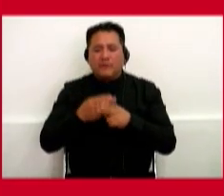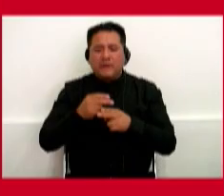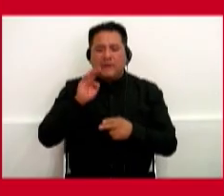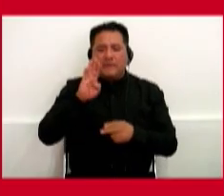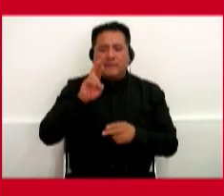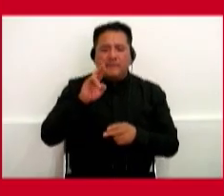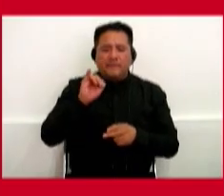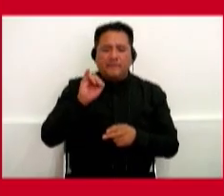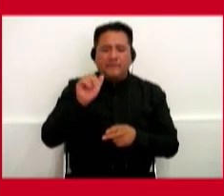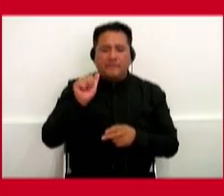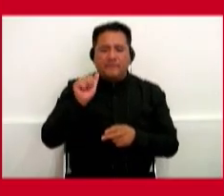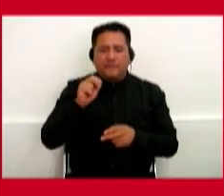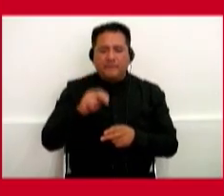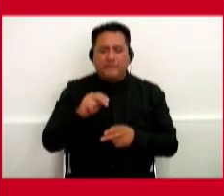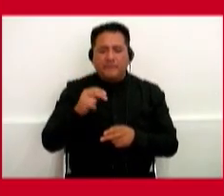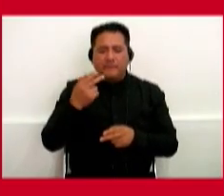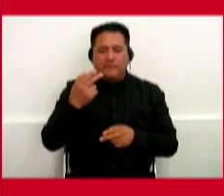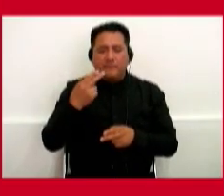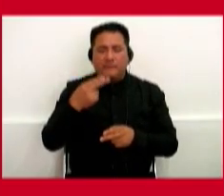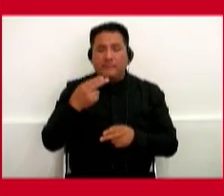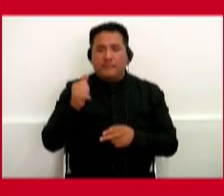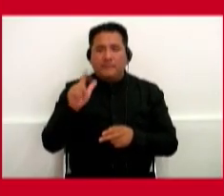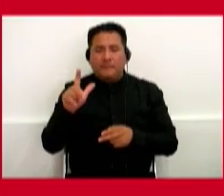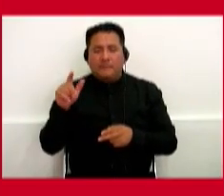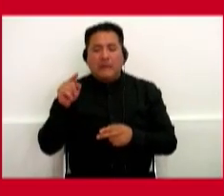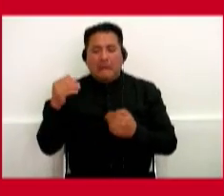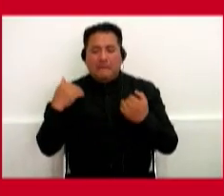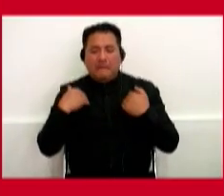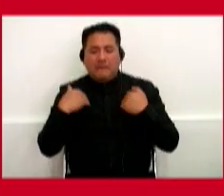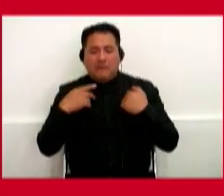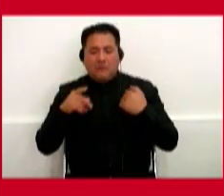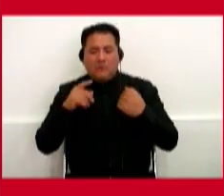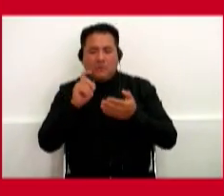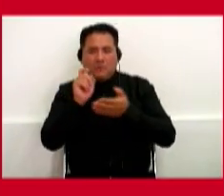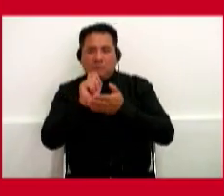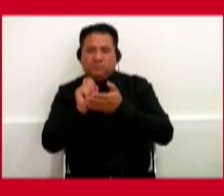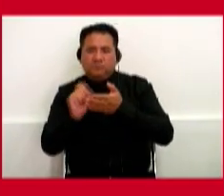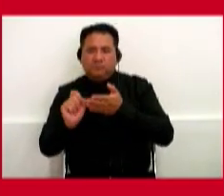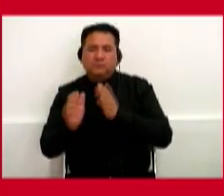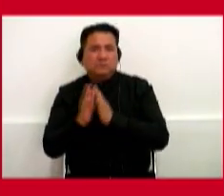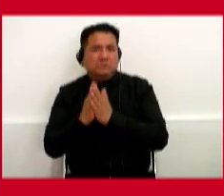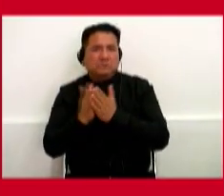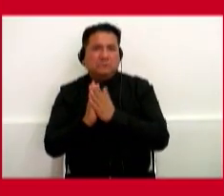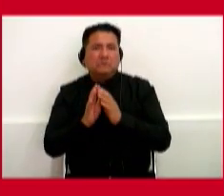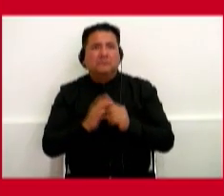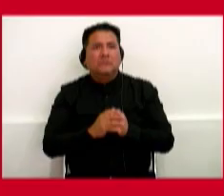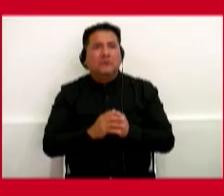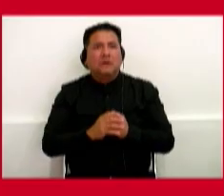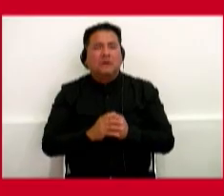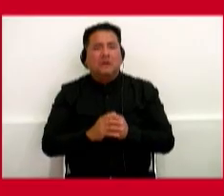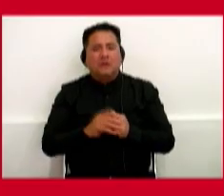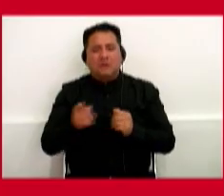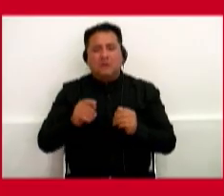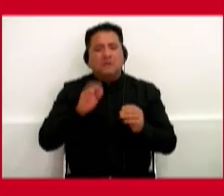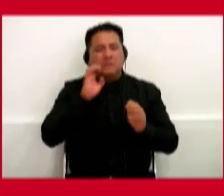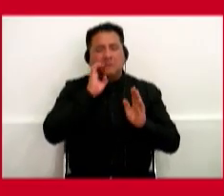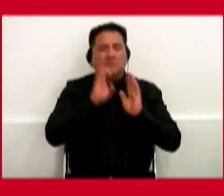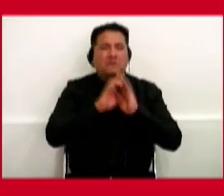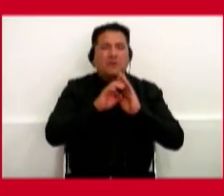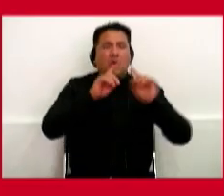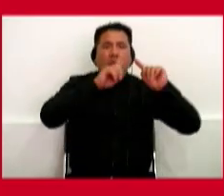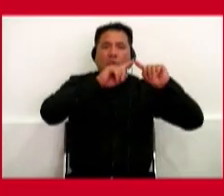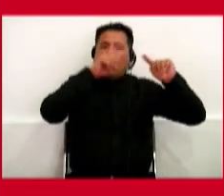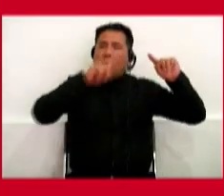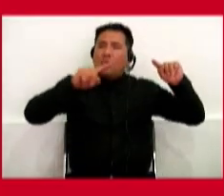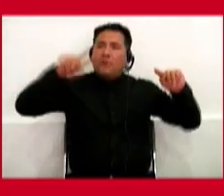un primer libro de este concepto. Es un concepto que muchos lo hemos utilizado, a veces le llamamos curva de valor o VAM versus TPD o NPV